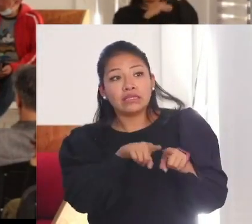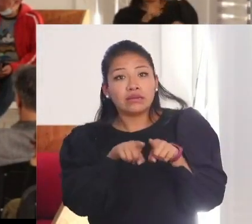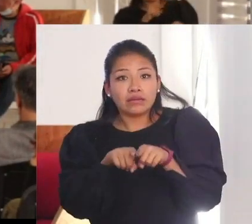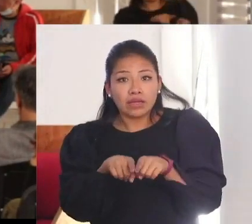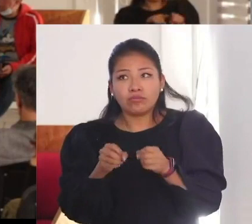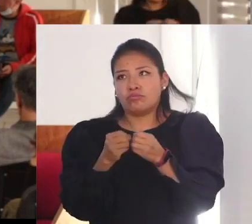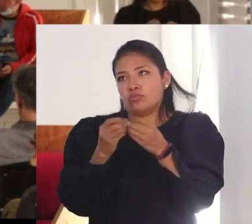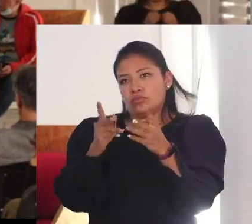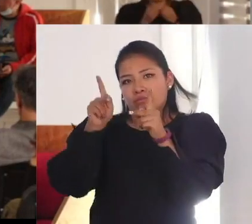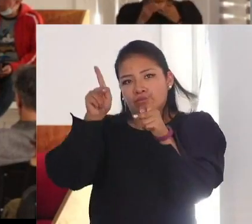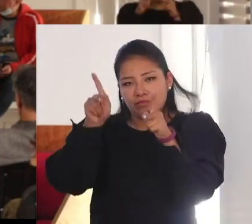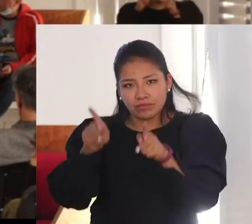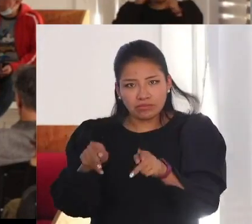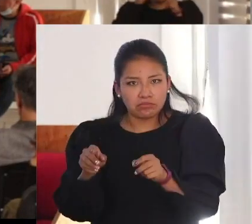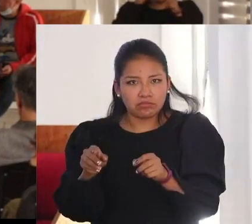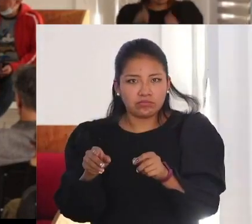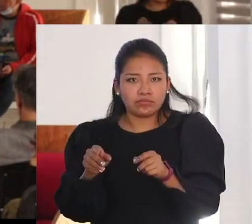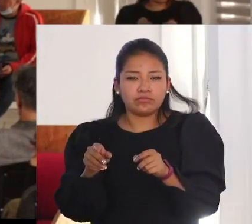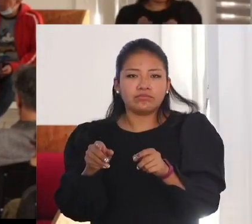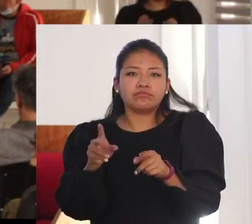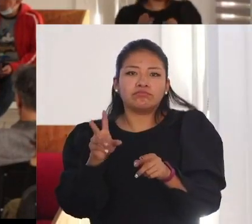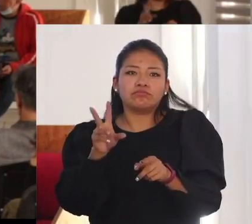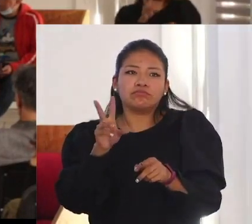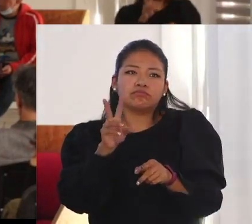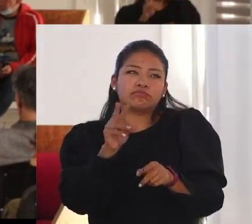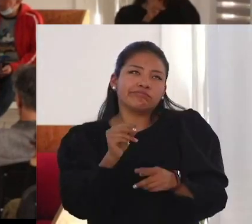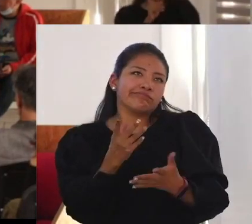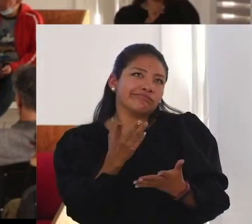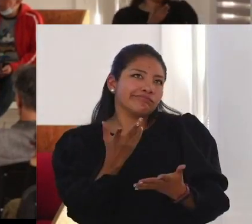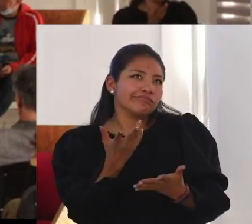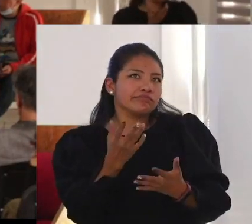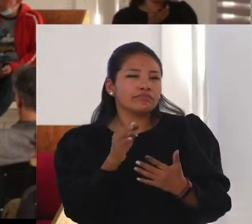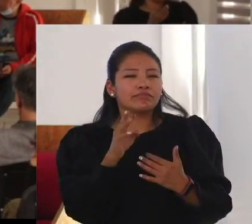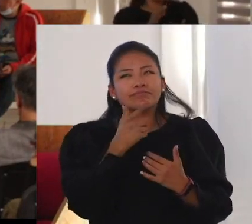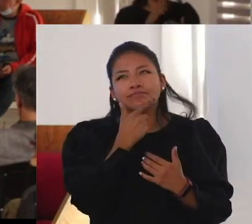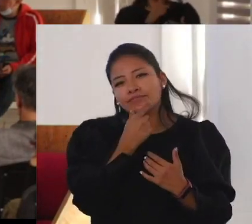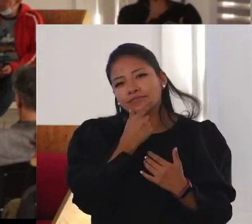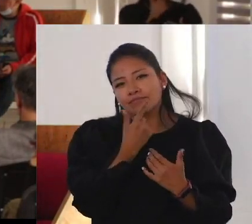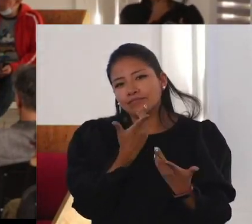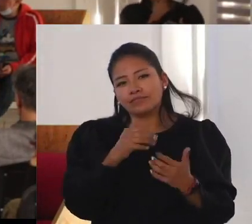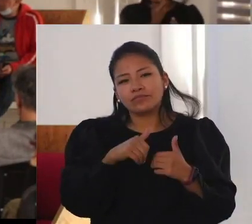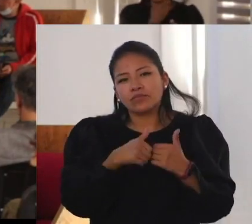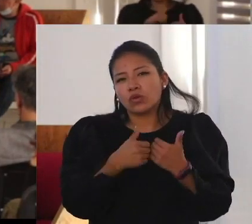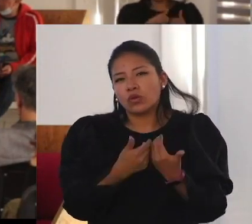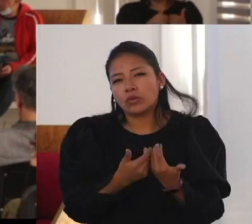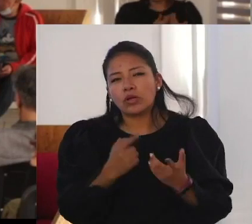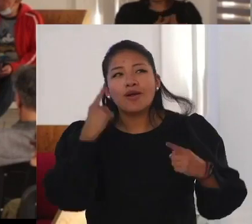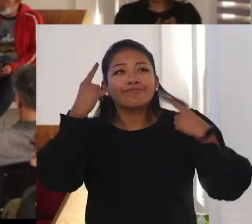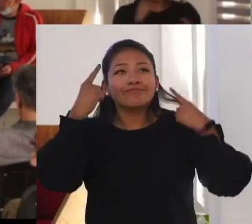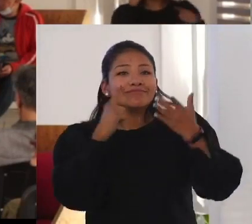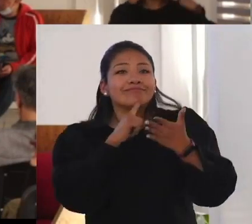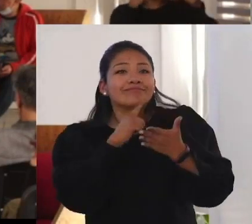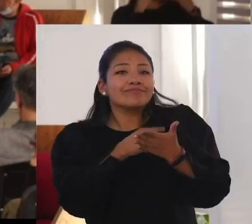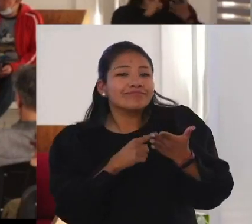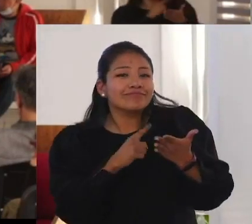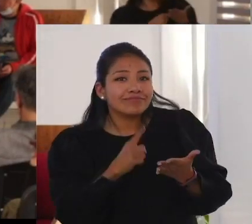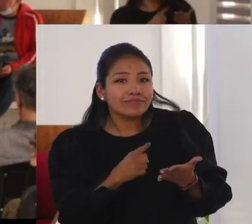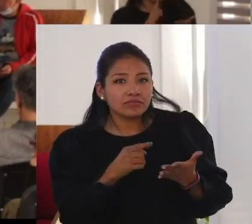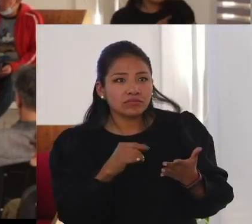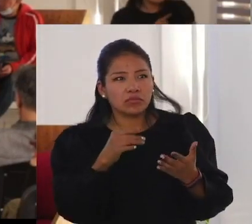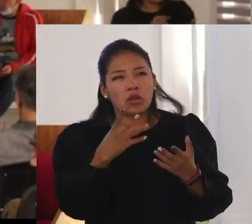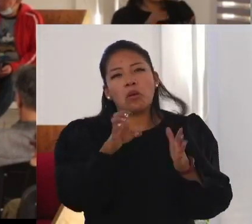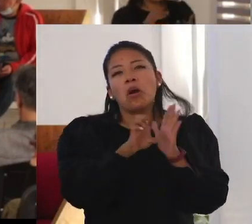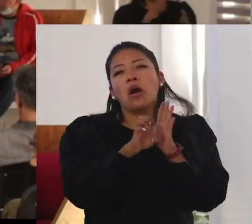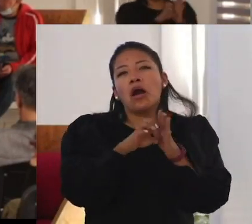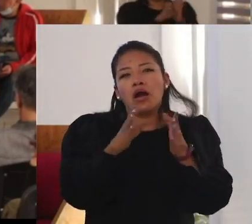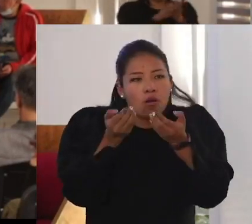no lo no tienen como se diría la piensan que es que estamos embrujados